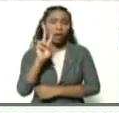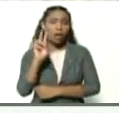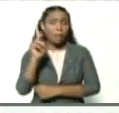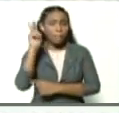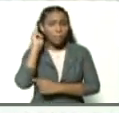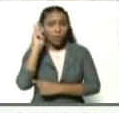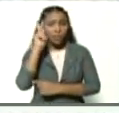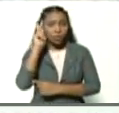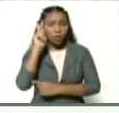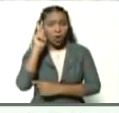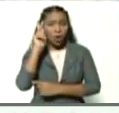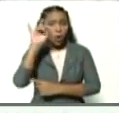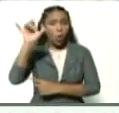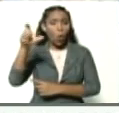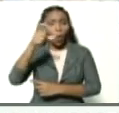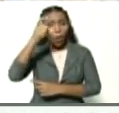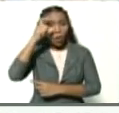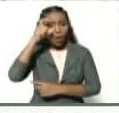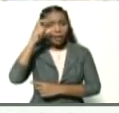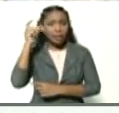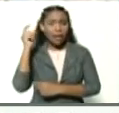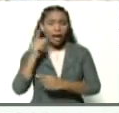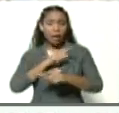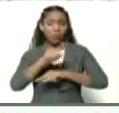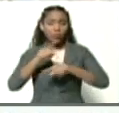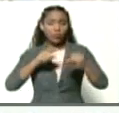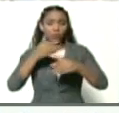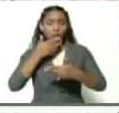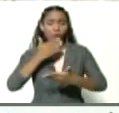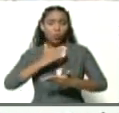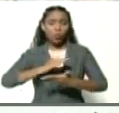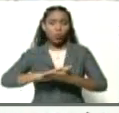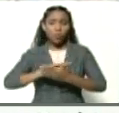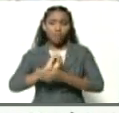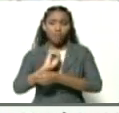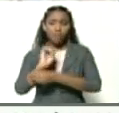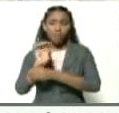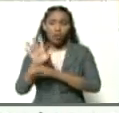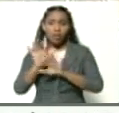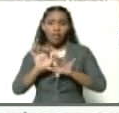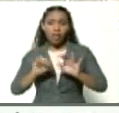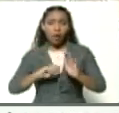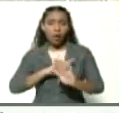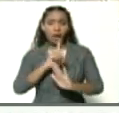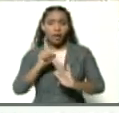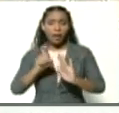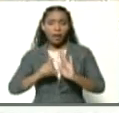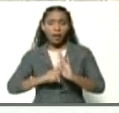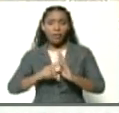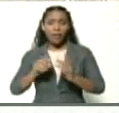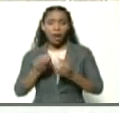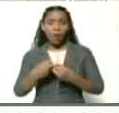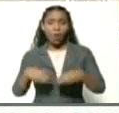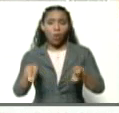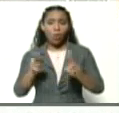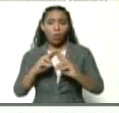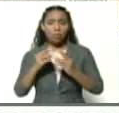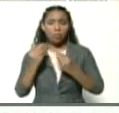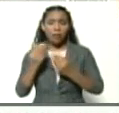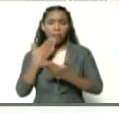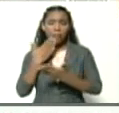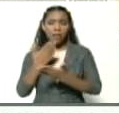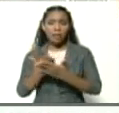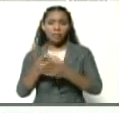profesor Jorge Arriaza, está dirigiendo una comunicación al secretario general Antonio Guterres de Naciones Unidas para